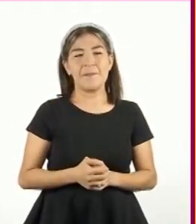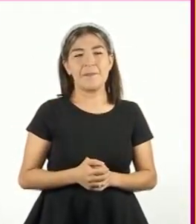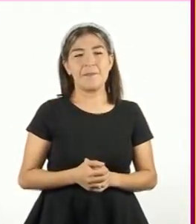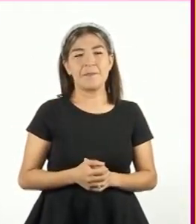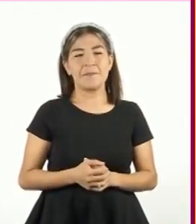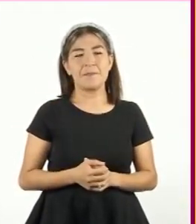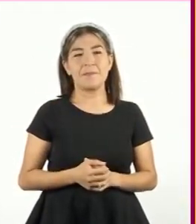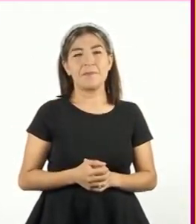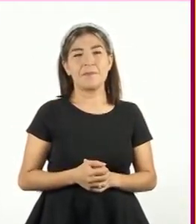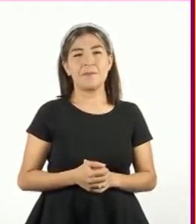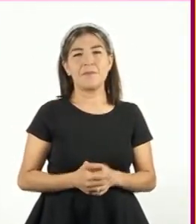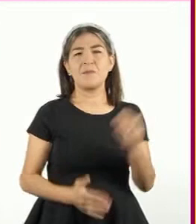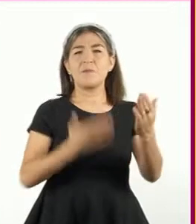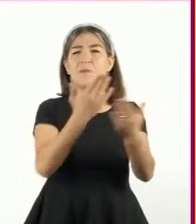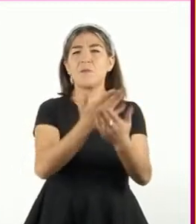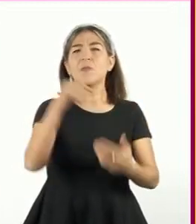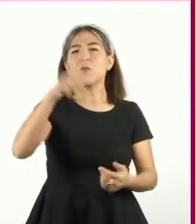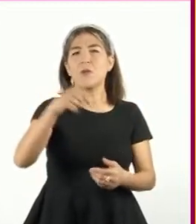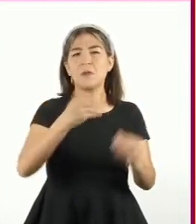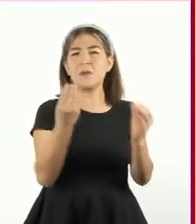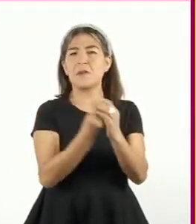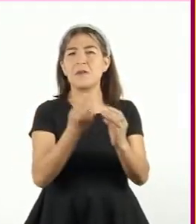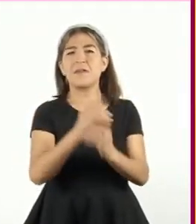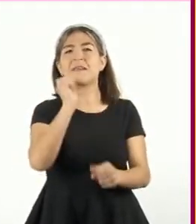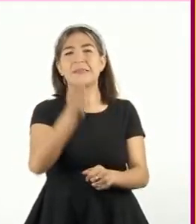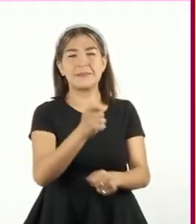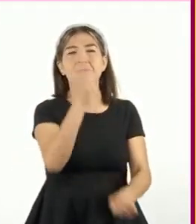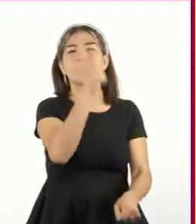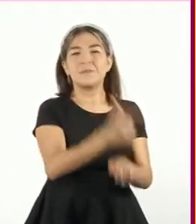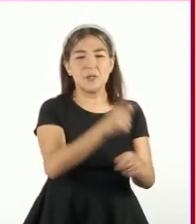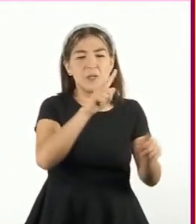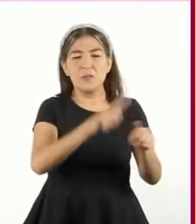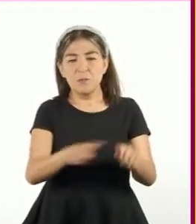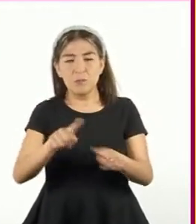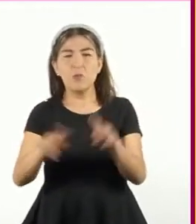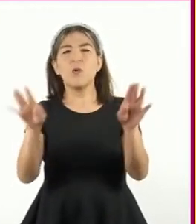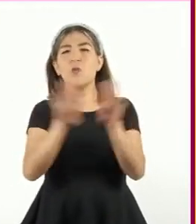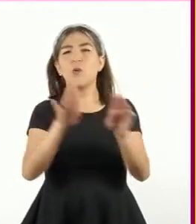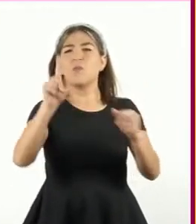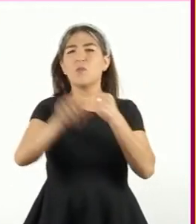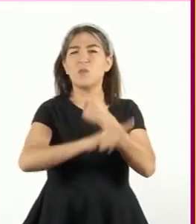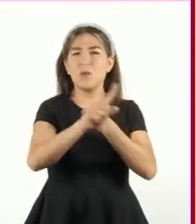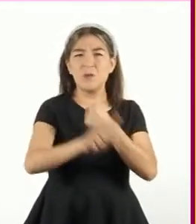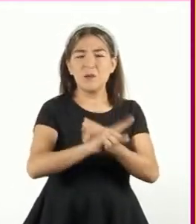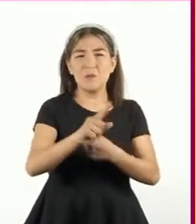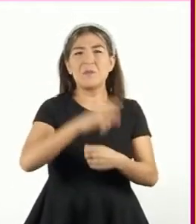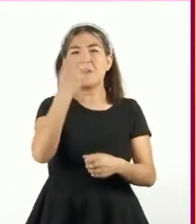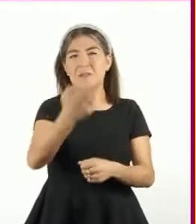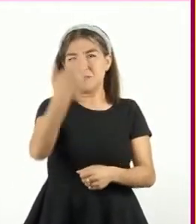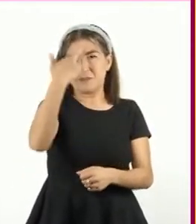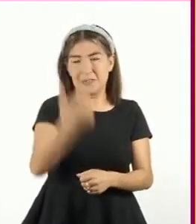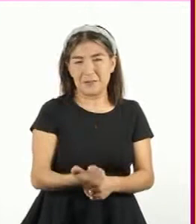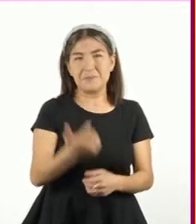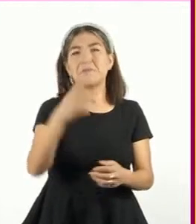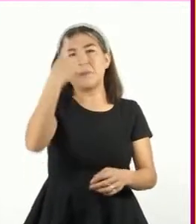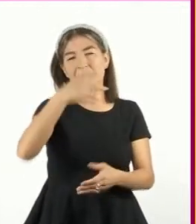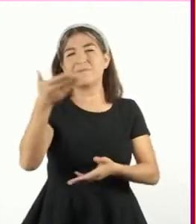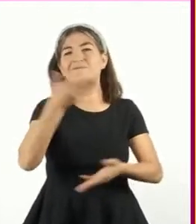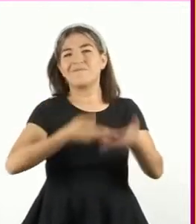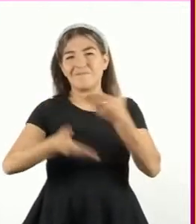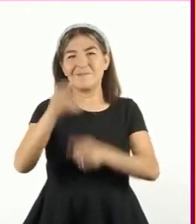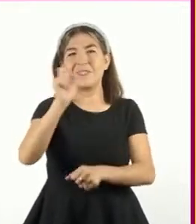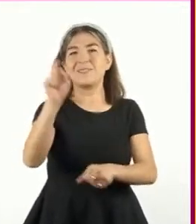sesión es identificar las causas que pueden originar conflictos y sus implicaciones en la convivencia